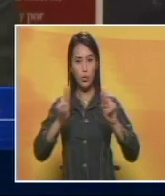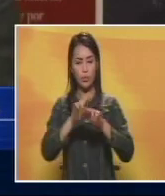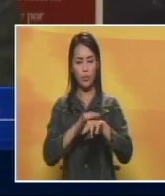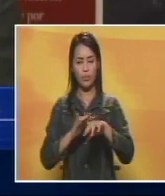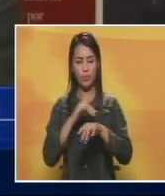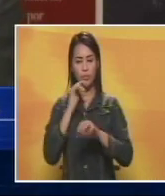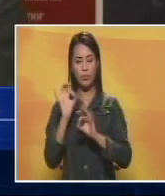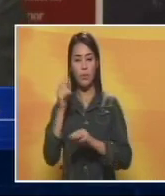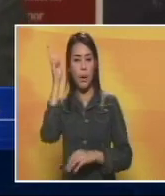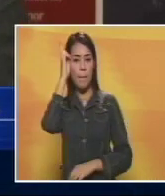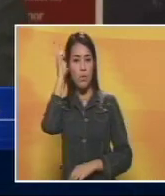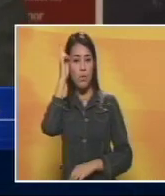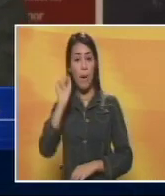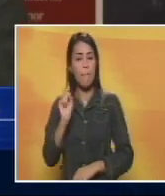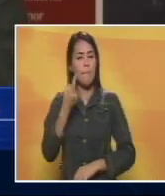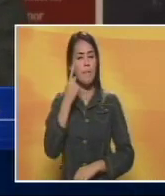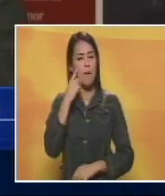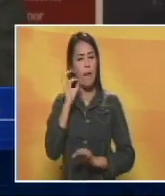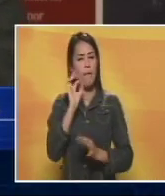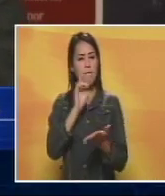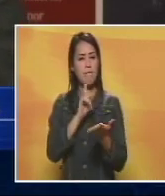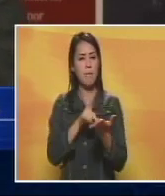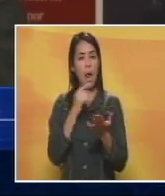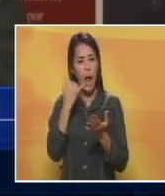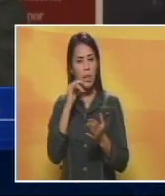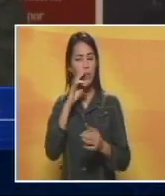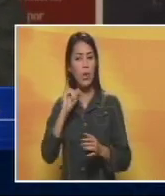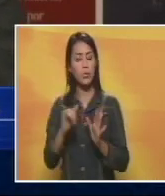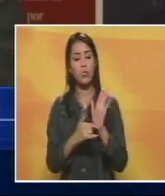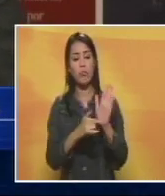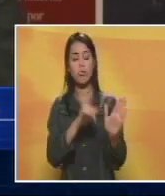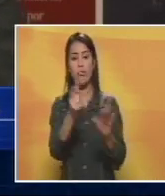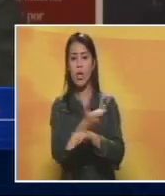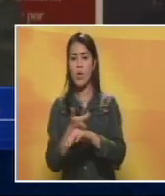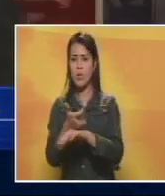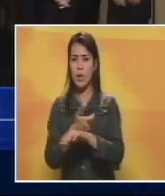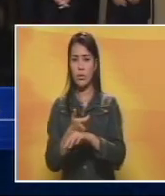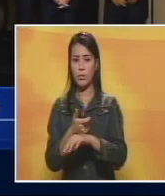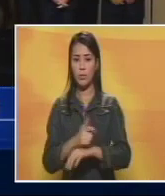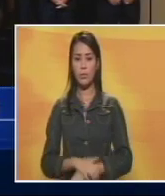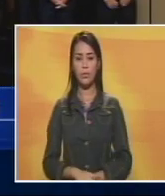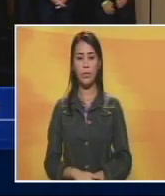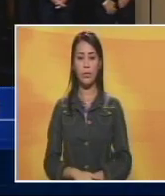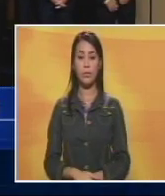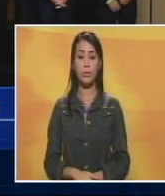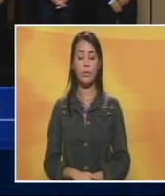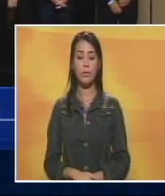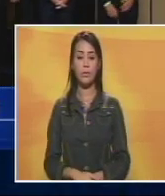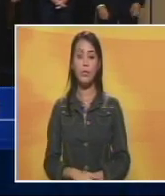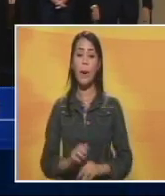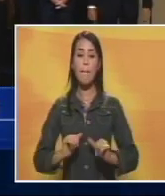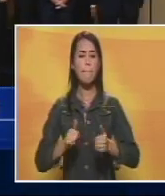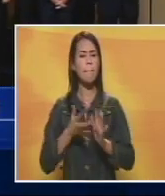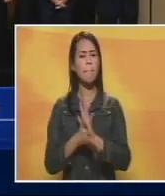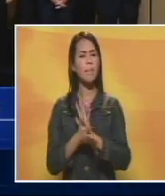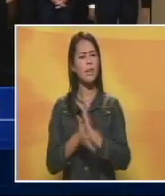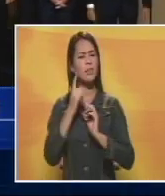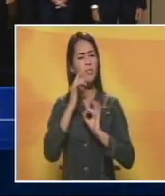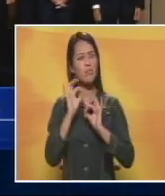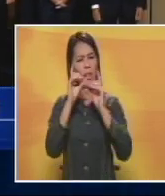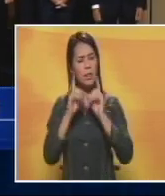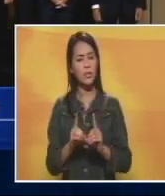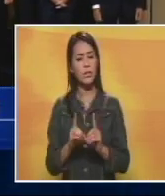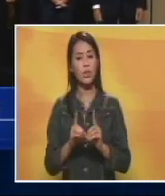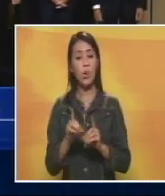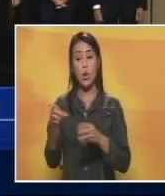diplomacia peruana, es la primera vez que se presenta una denuncia contra un gobierno de la región. Precisó que la iniciativa no forma parte del